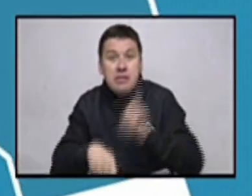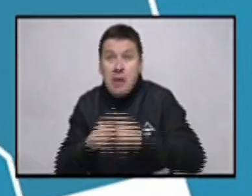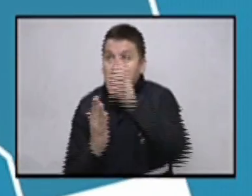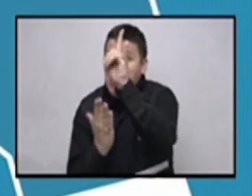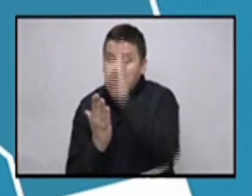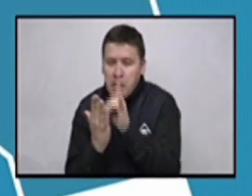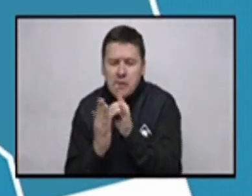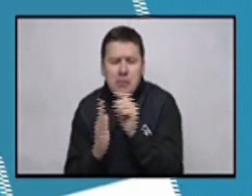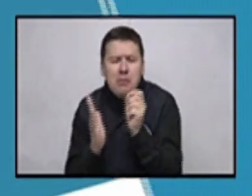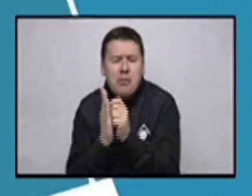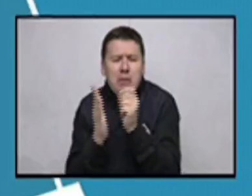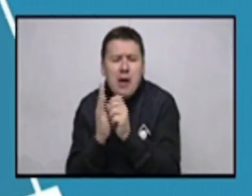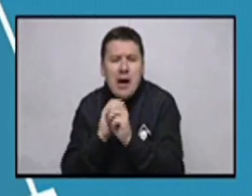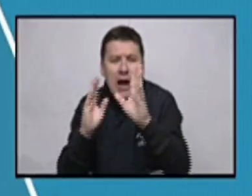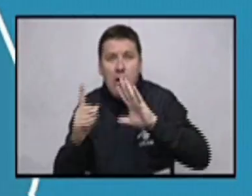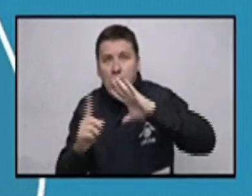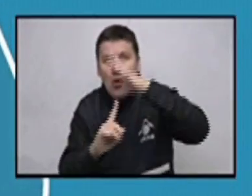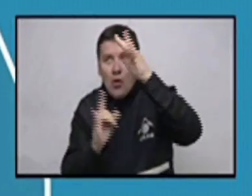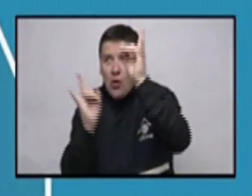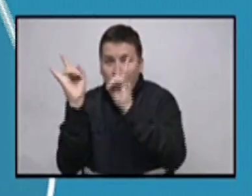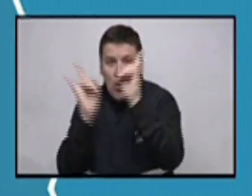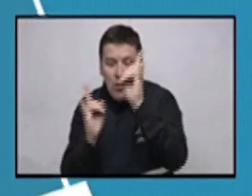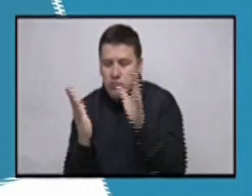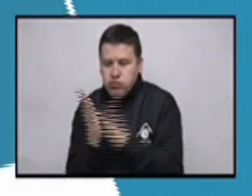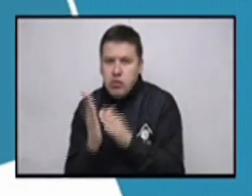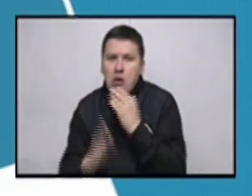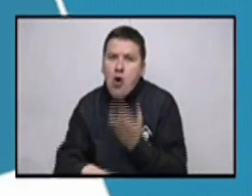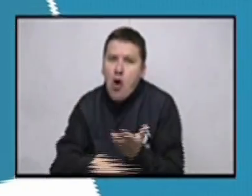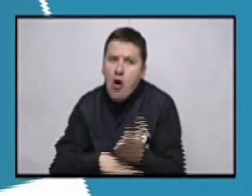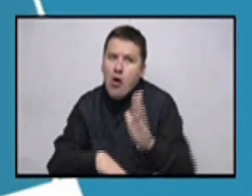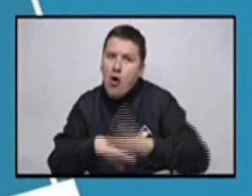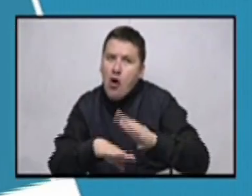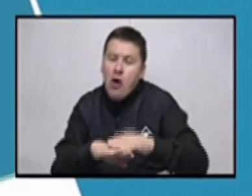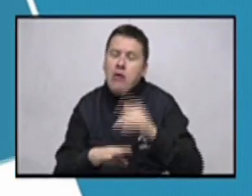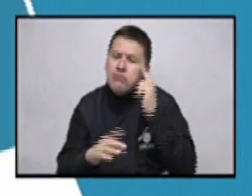real, detallada, satelital, recomendaciones